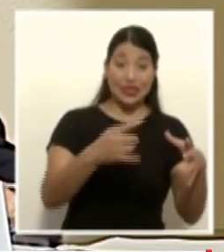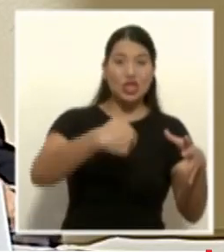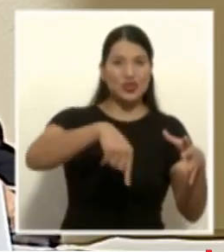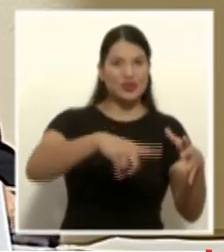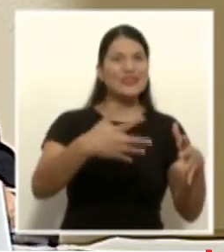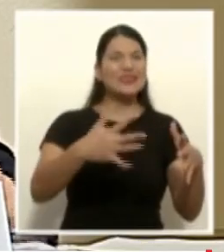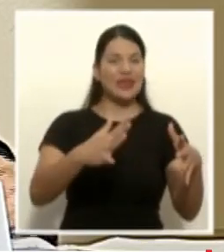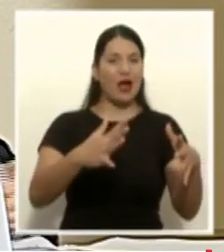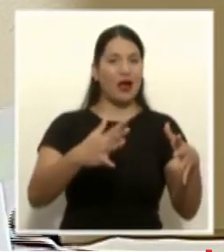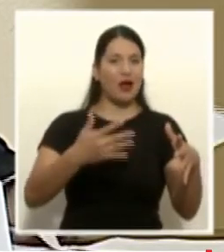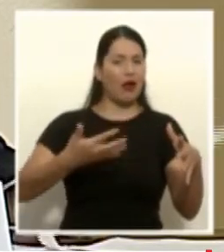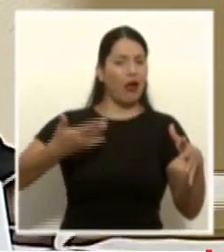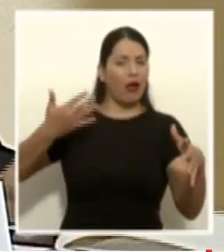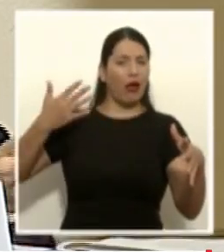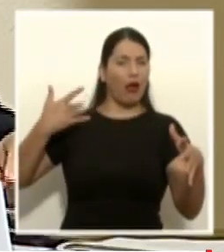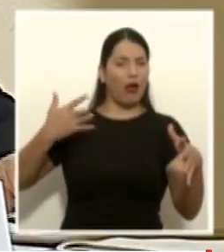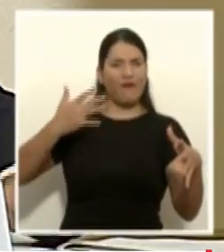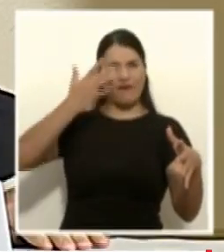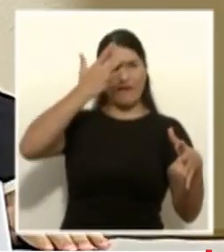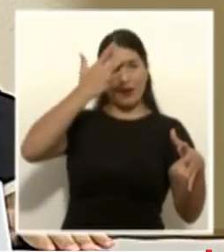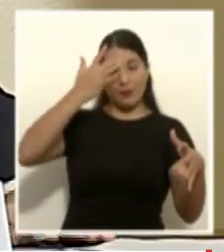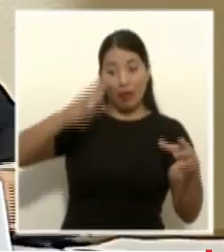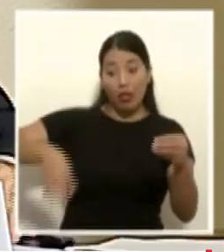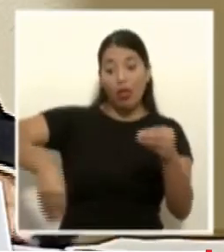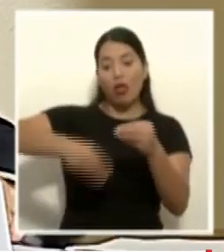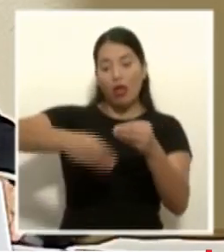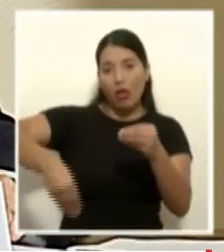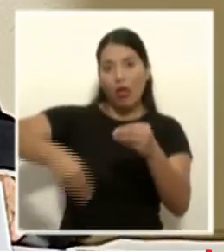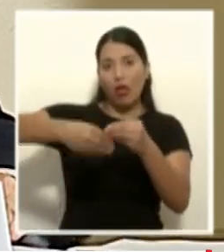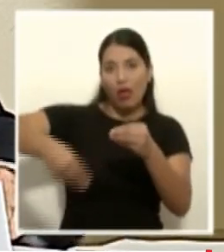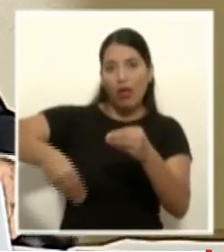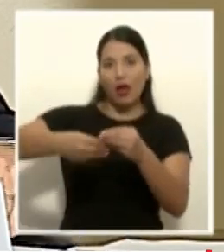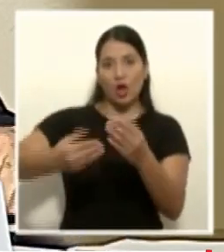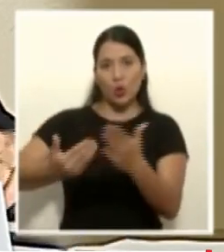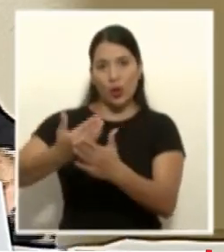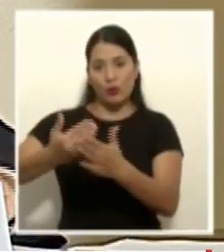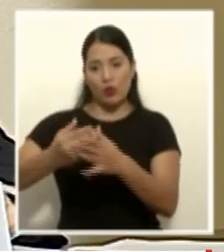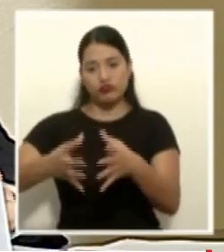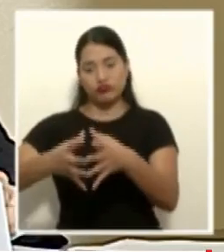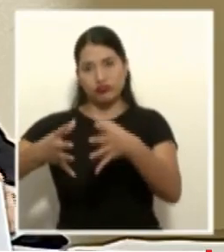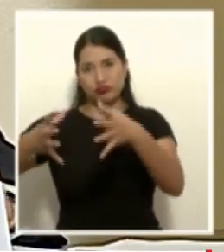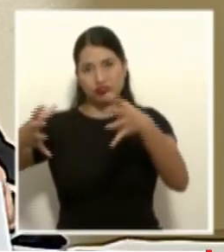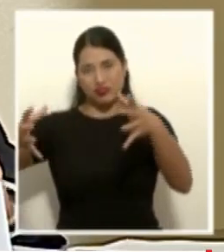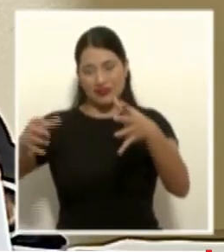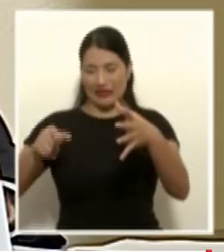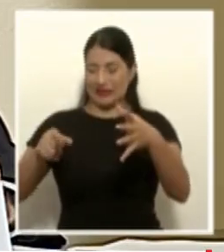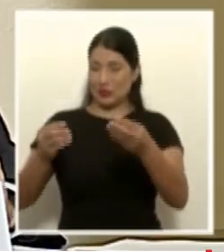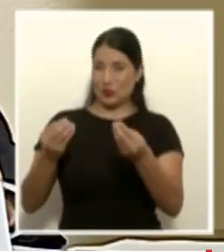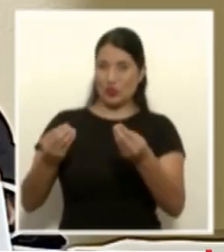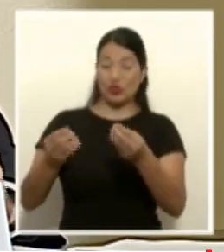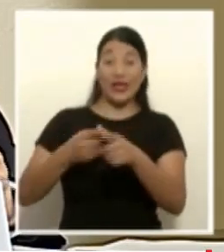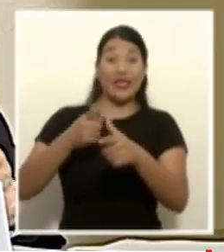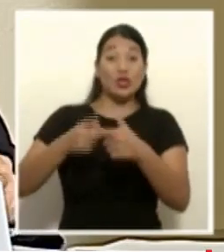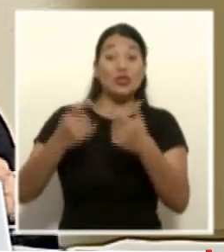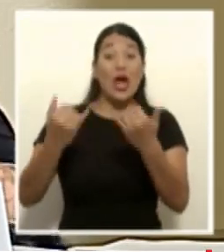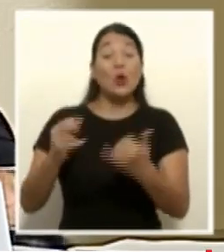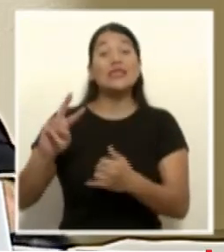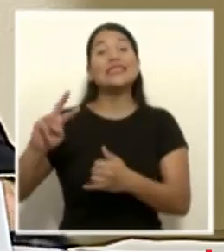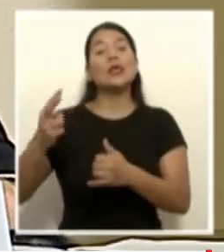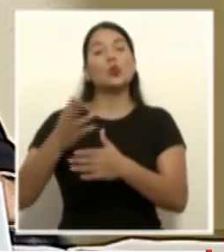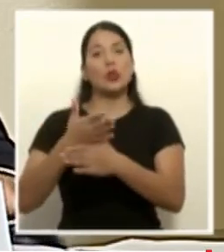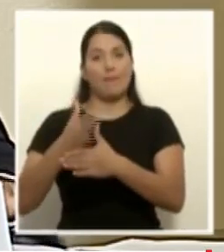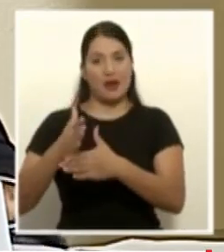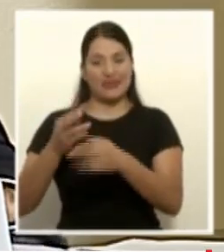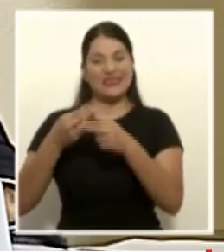ya evolucionando a una segunda etapa. Esta segunda etapa la llamamos la regionalización del